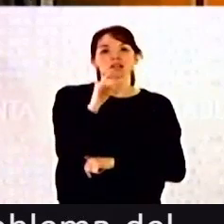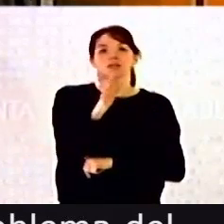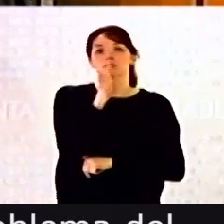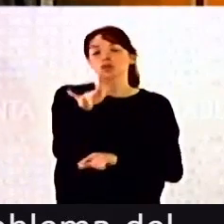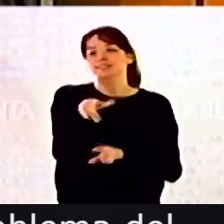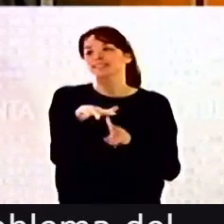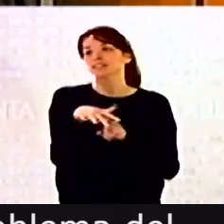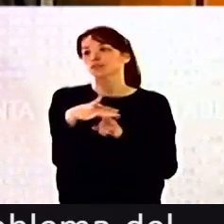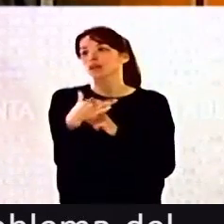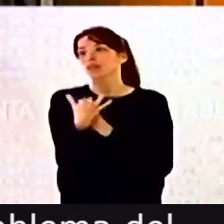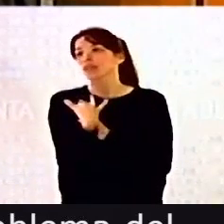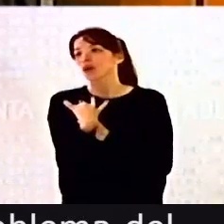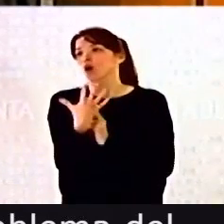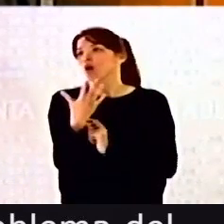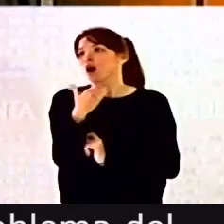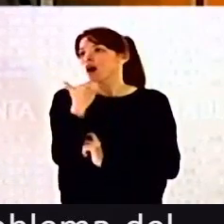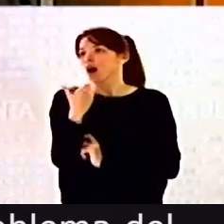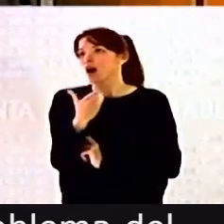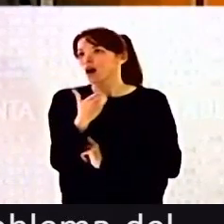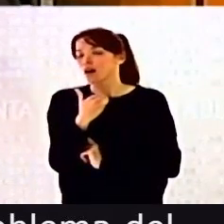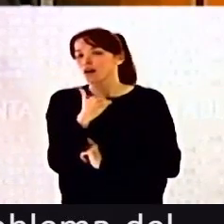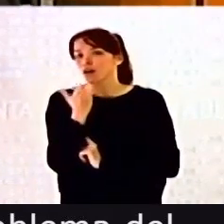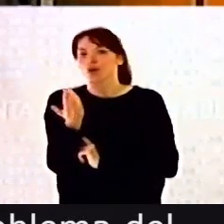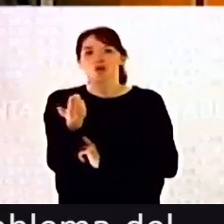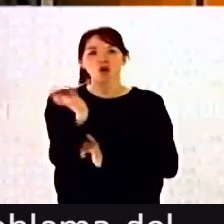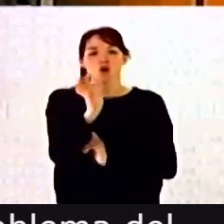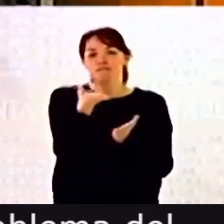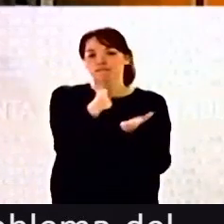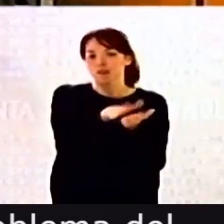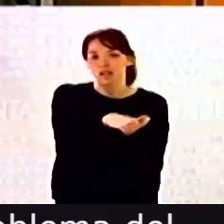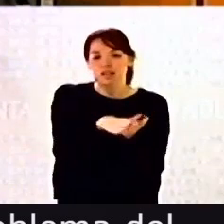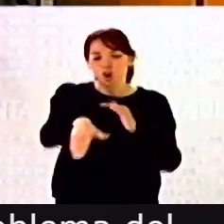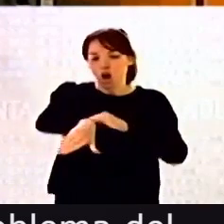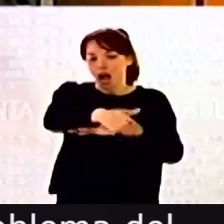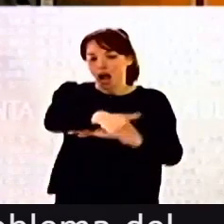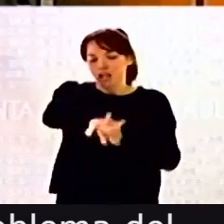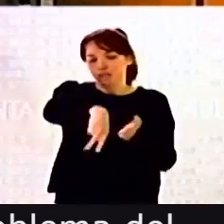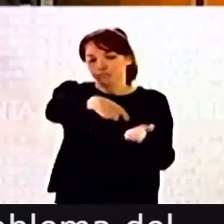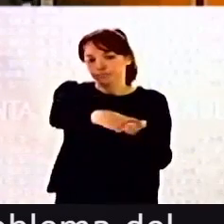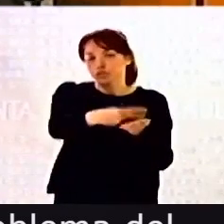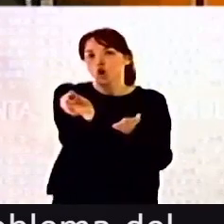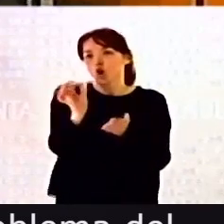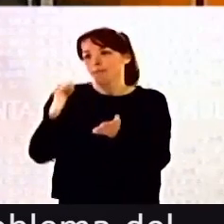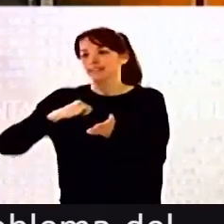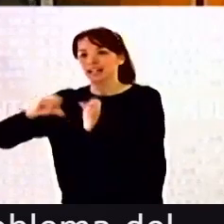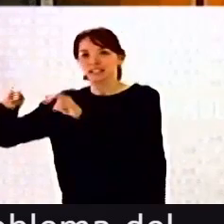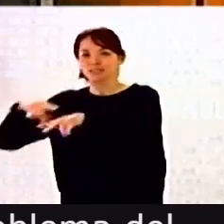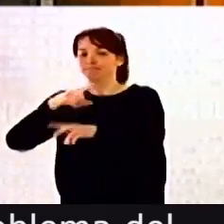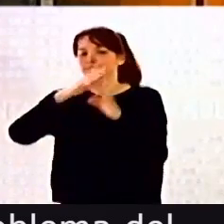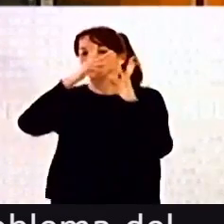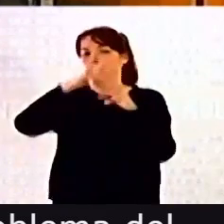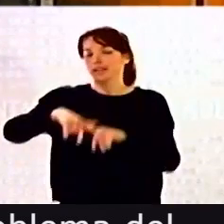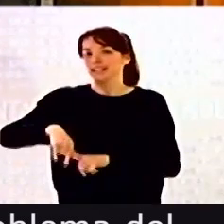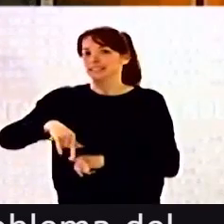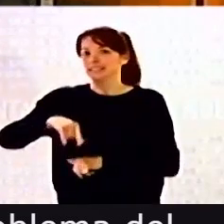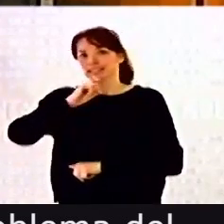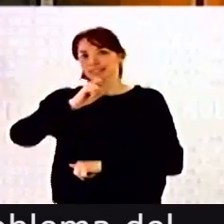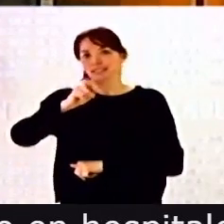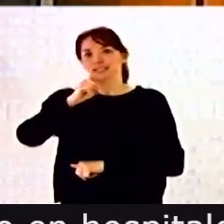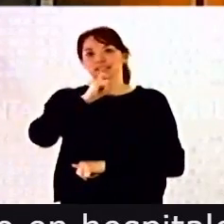situaciones de domicilios o que han sido pues fallecidos en la calle y no en hospitales. No sé si aquí, dentro de los que se computan